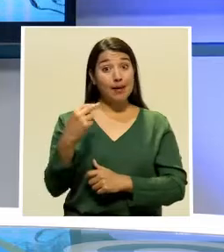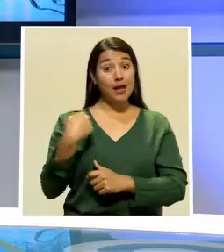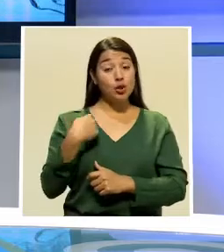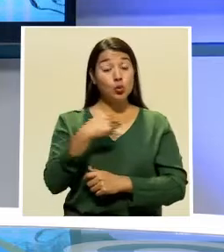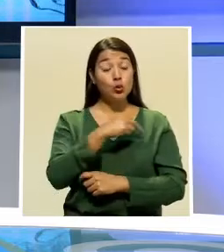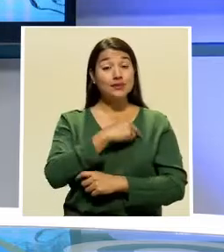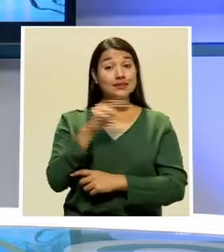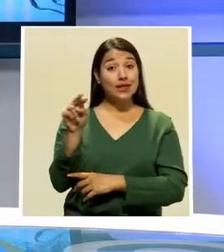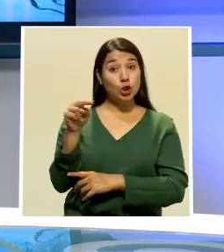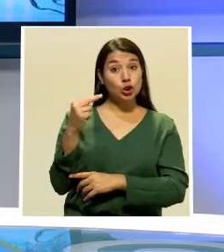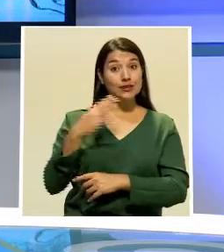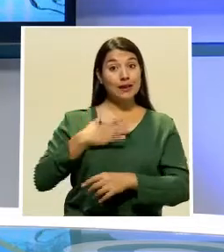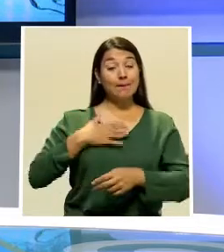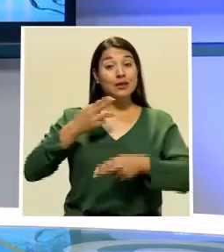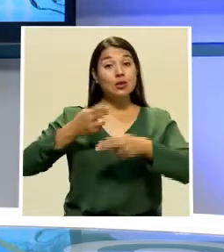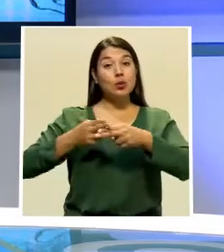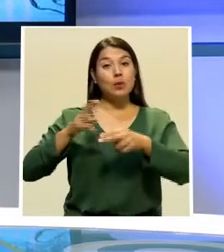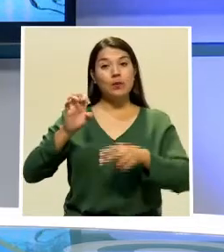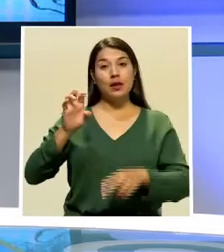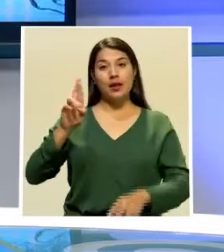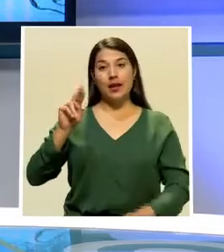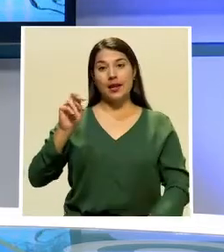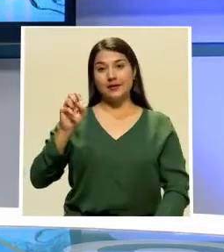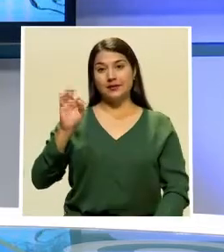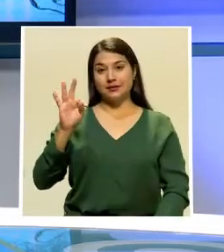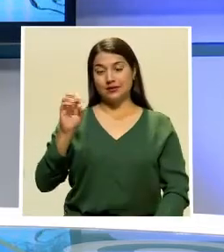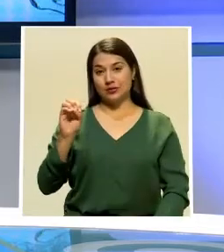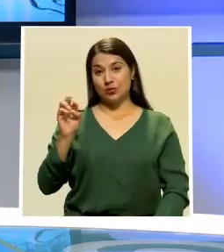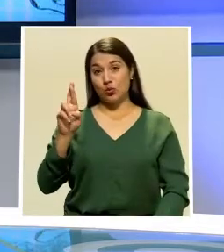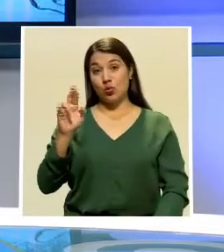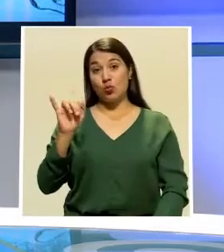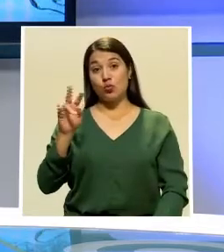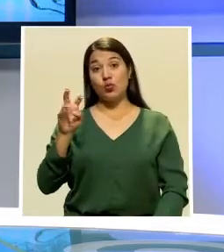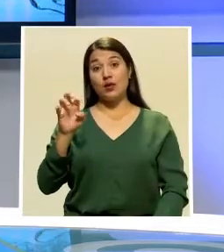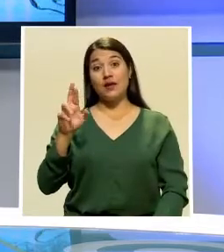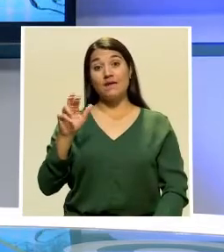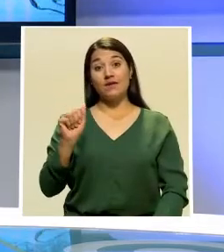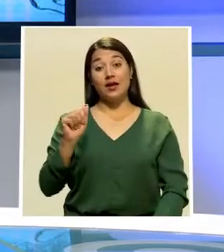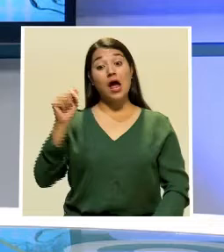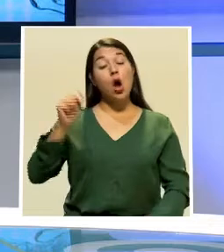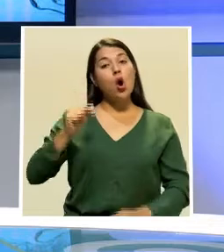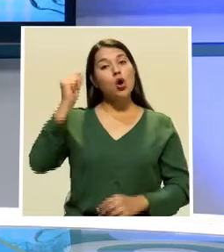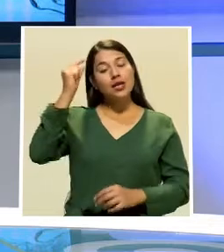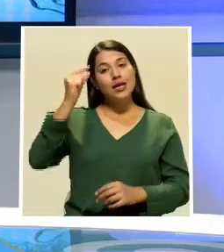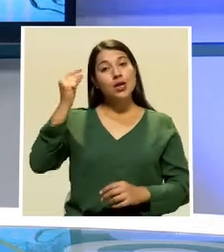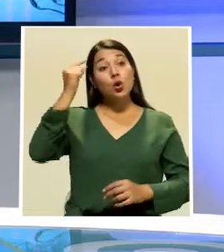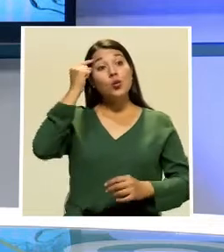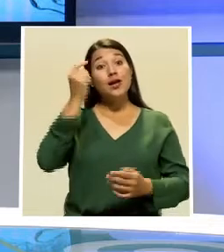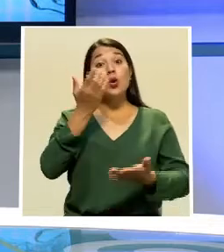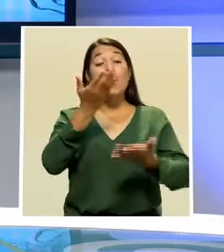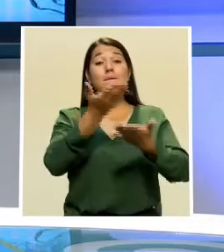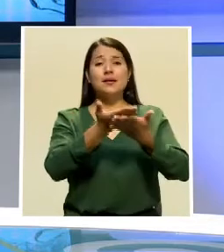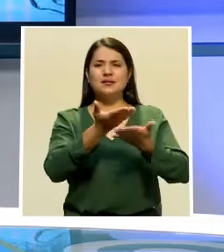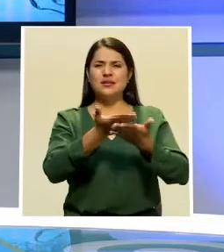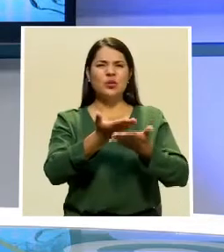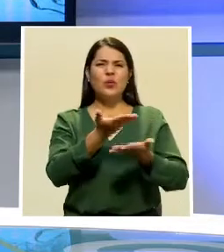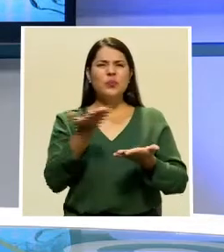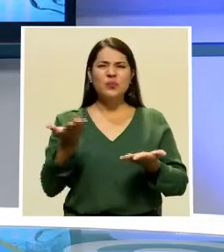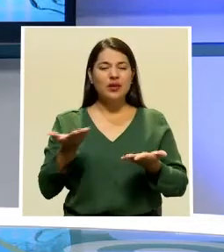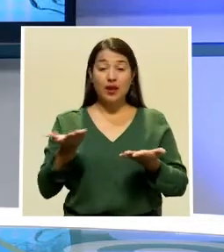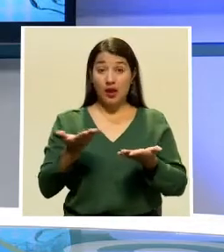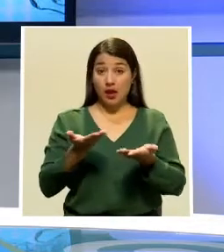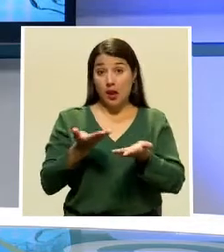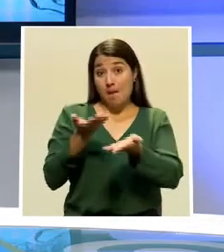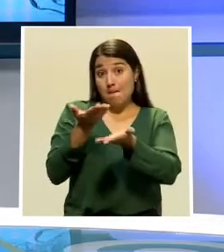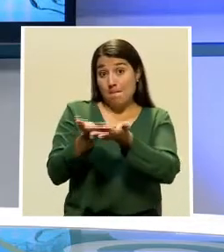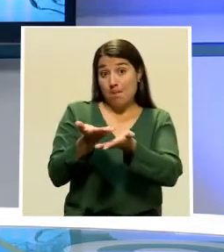nosotros. Soy Ernesto Rivera. Hoy el Poder Ejecutivo presentó al público la propuesta que